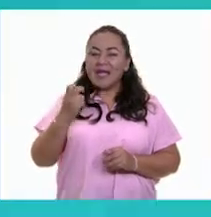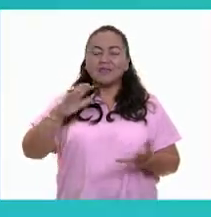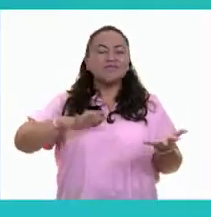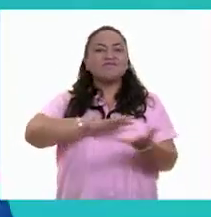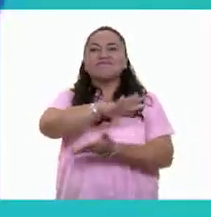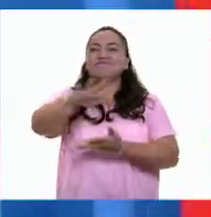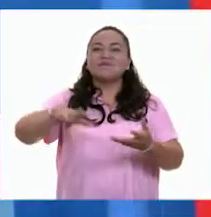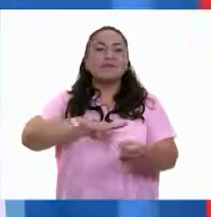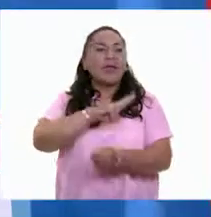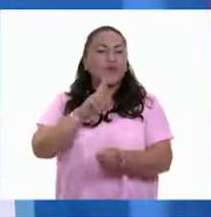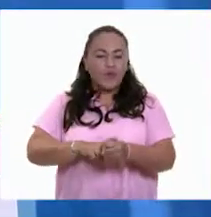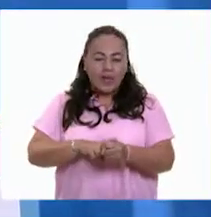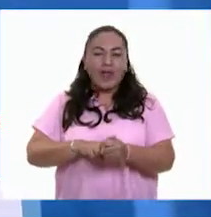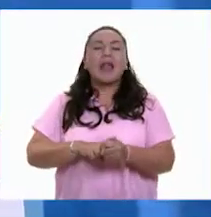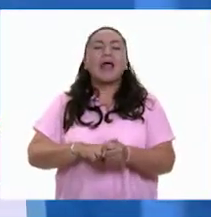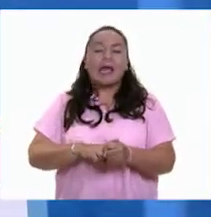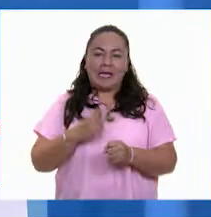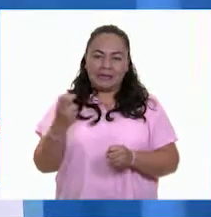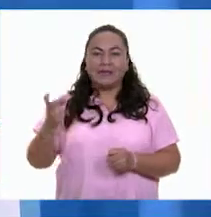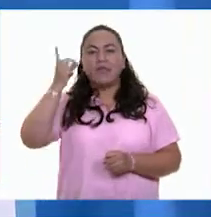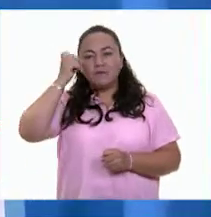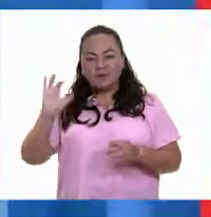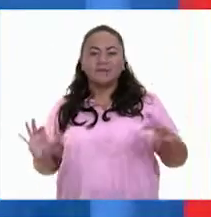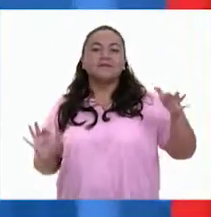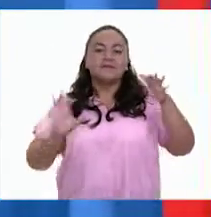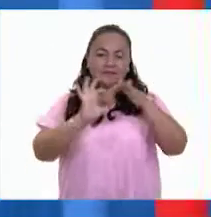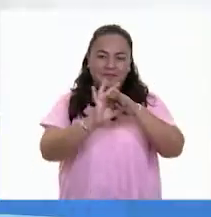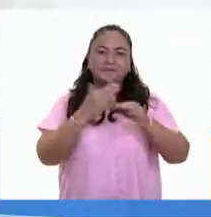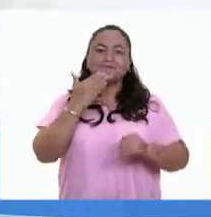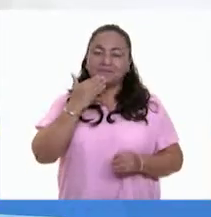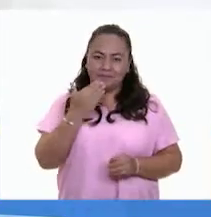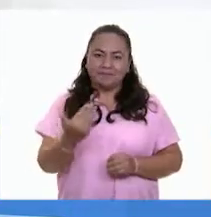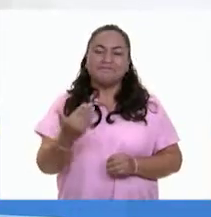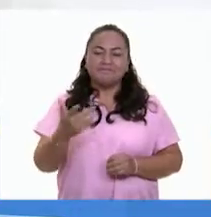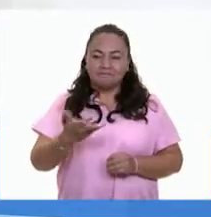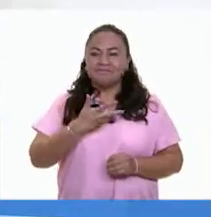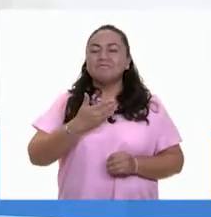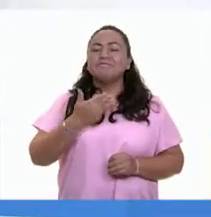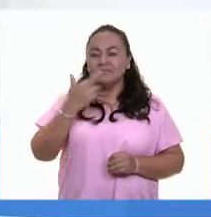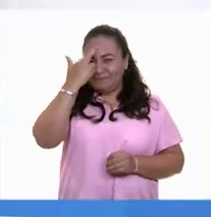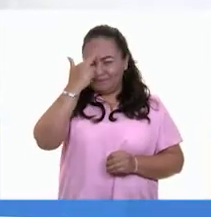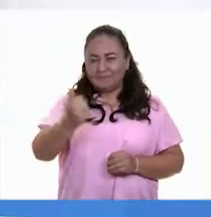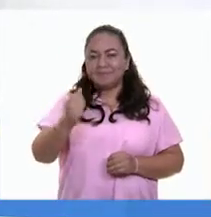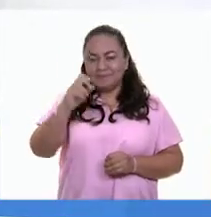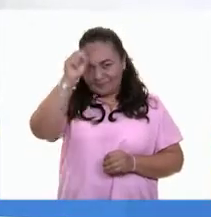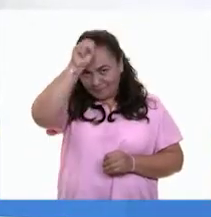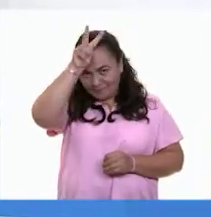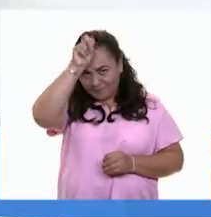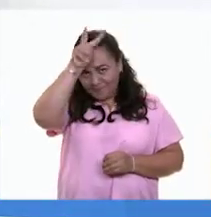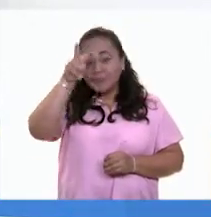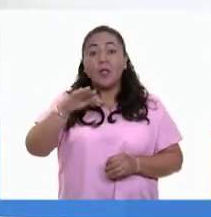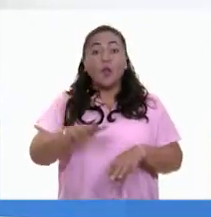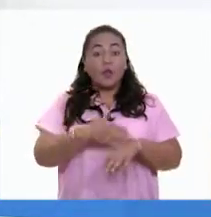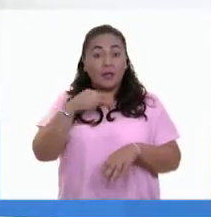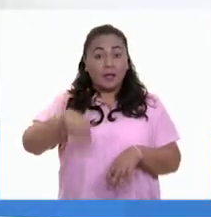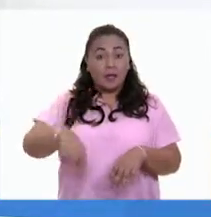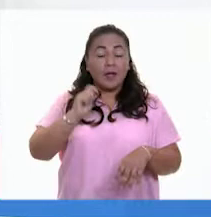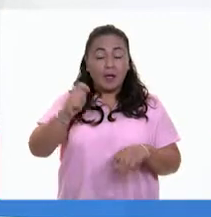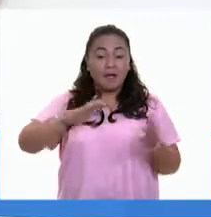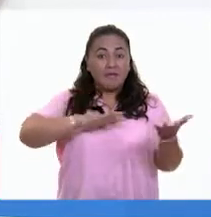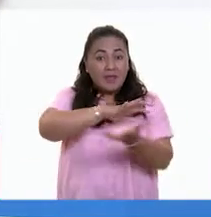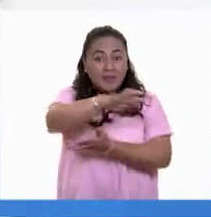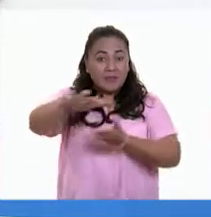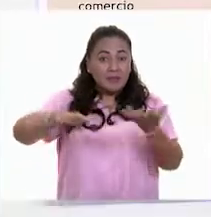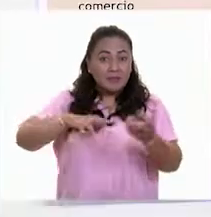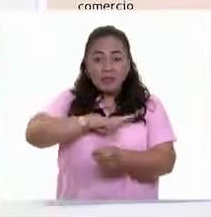apoyar? Sí. Entonces, ¿esa sería la definición? Muy bien. Muy bien, es correcto, Raulito. Recordemos que los fenómenos naturales se